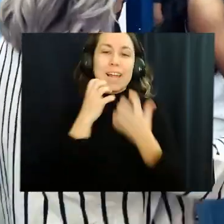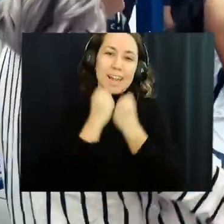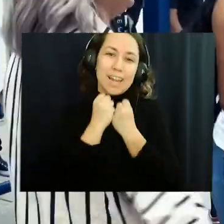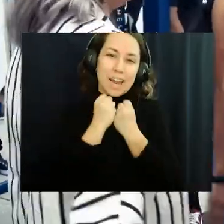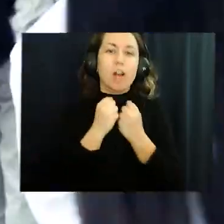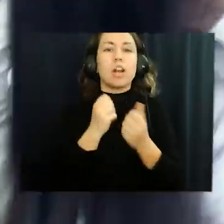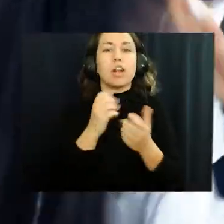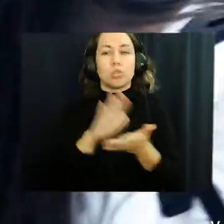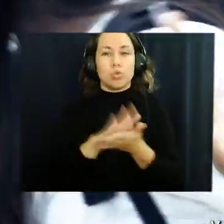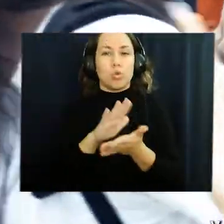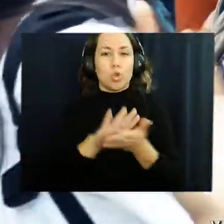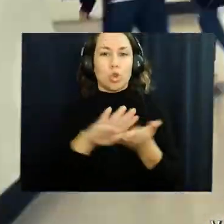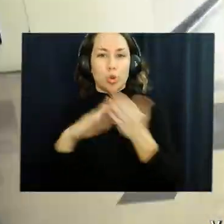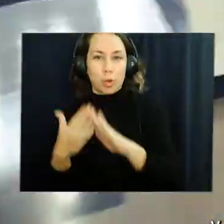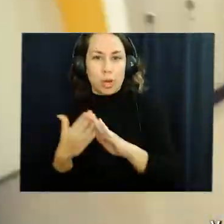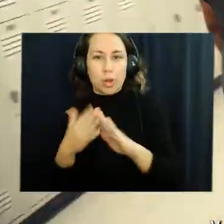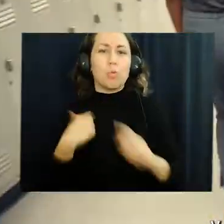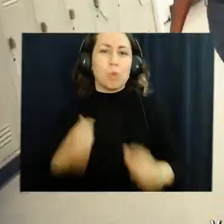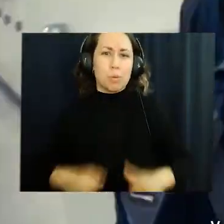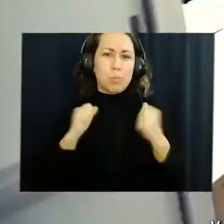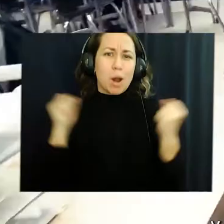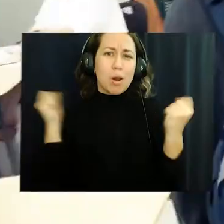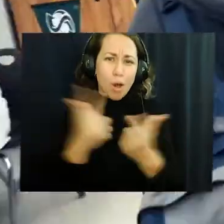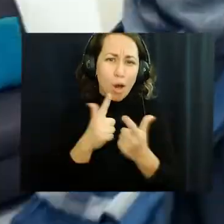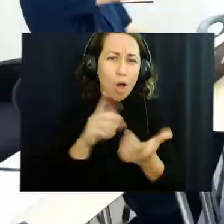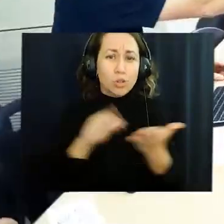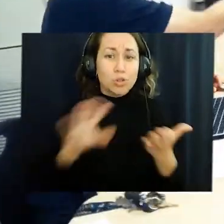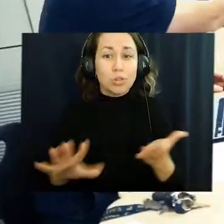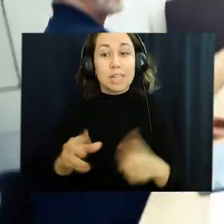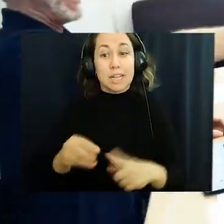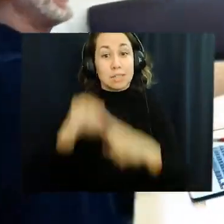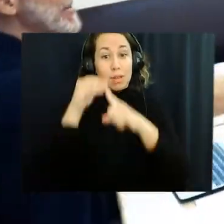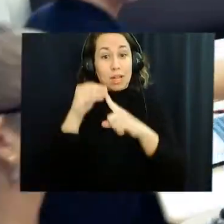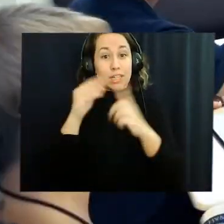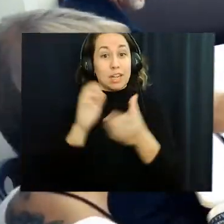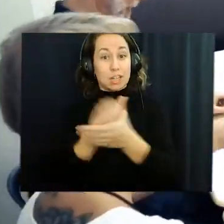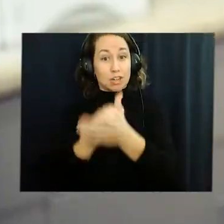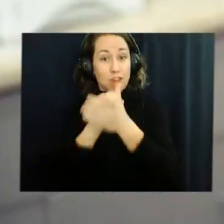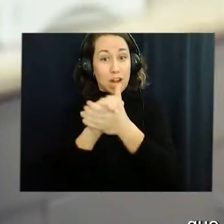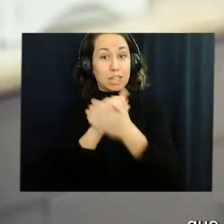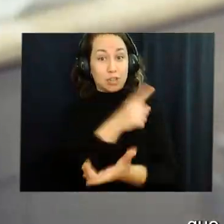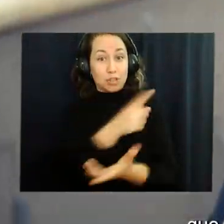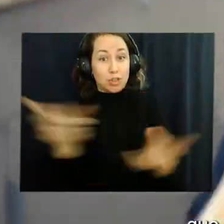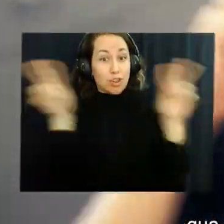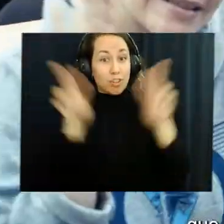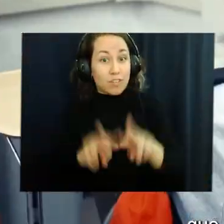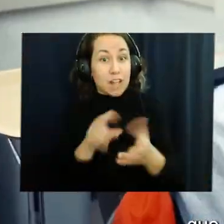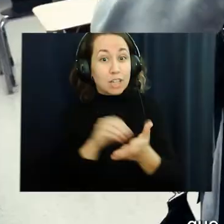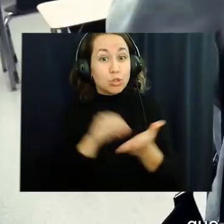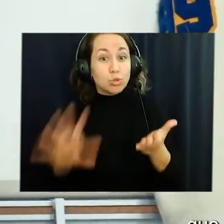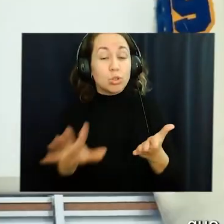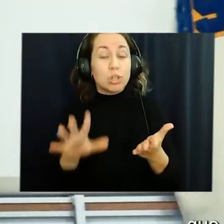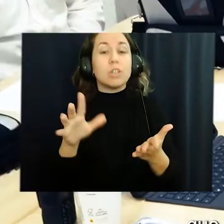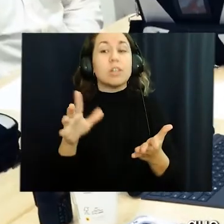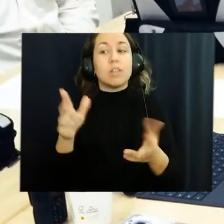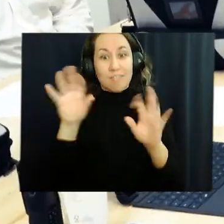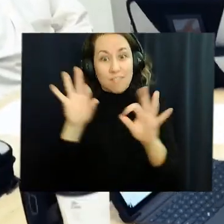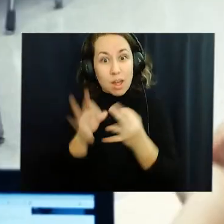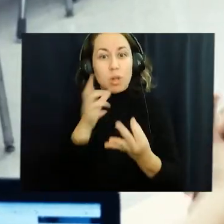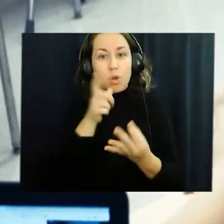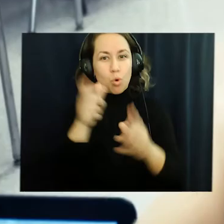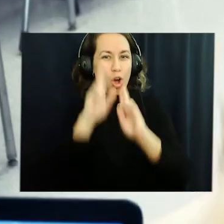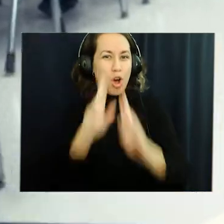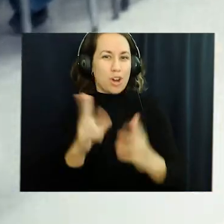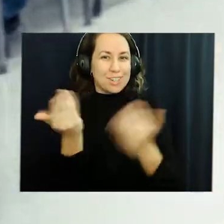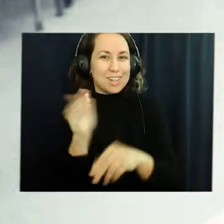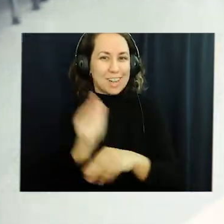queremos felicitar a los alumnos de Valley y sus familias que son reconocidos hoy. La Escuela Valley no sería el lugar maravilloso que es